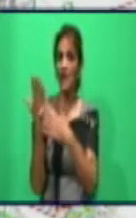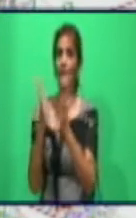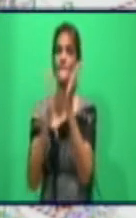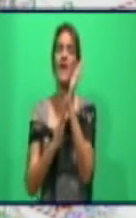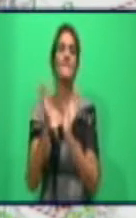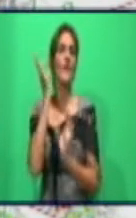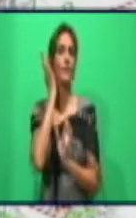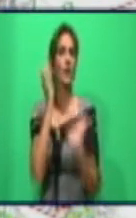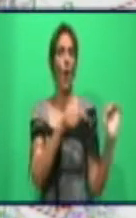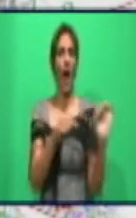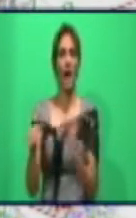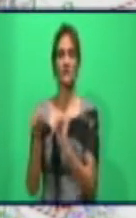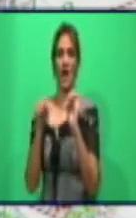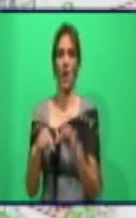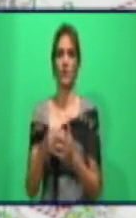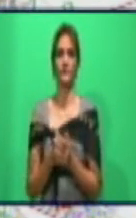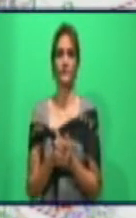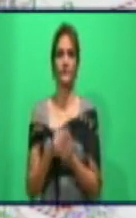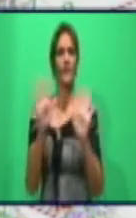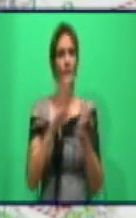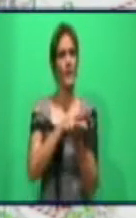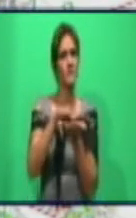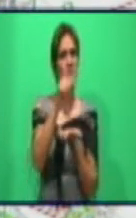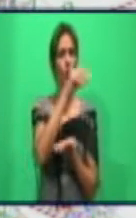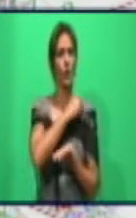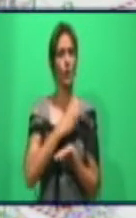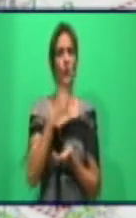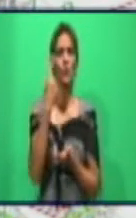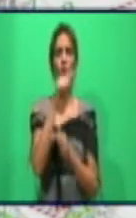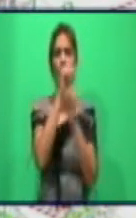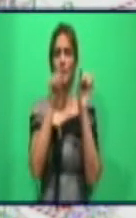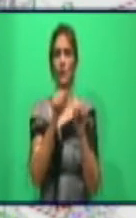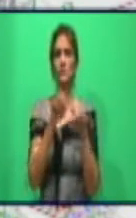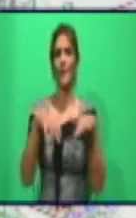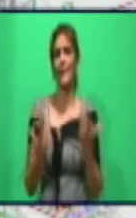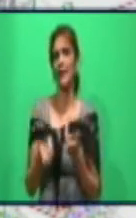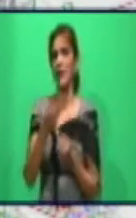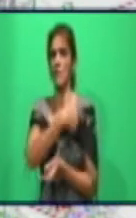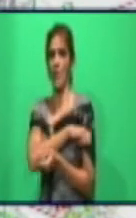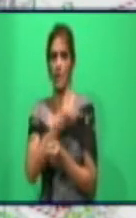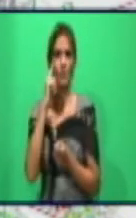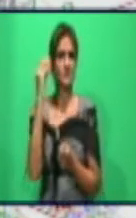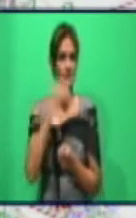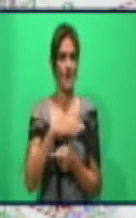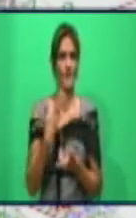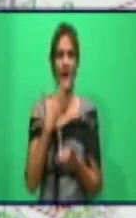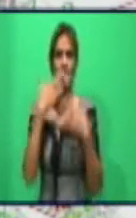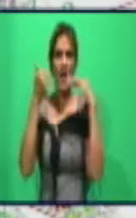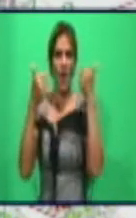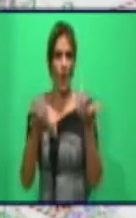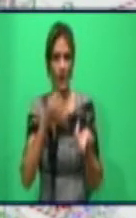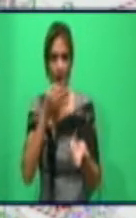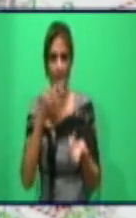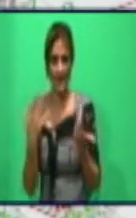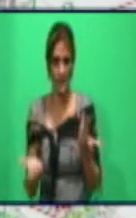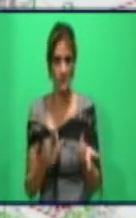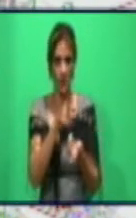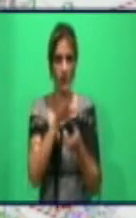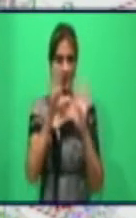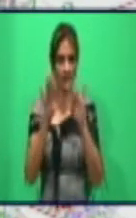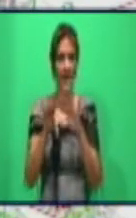una pregunta para que los televidentes tengan la mayor percepción posible de la situación que hoy estamos